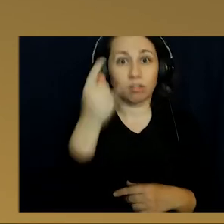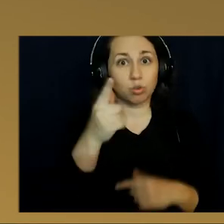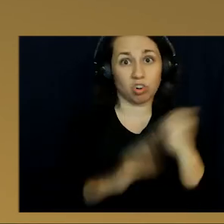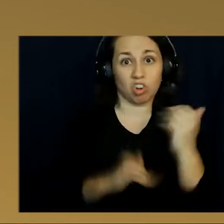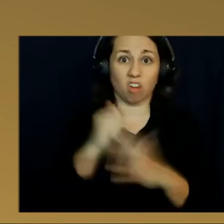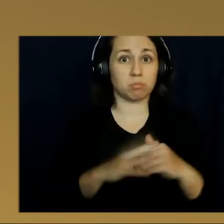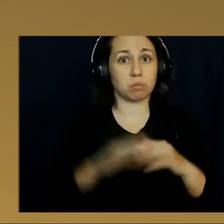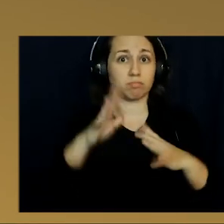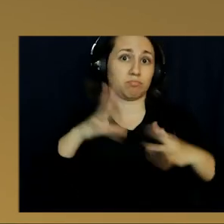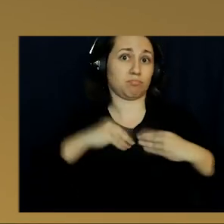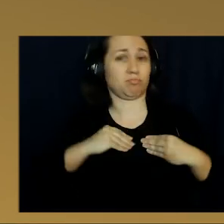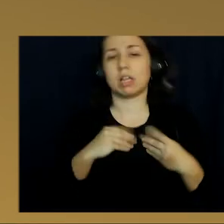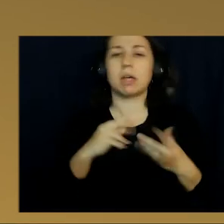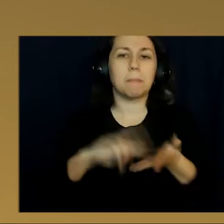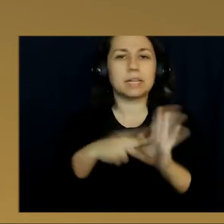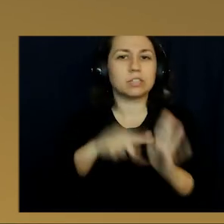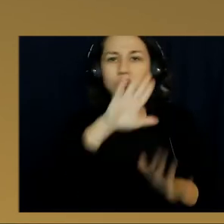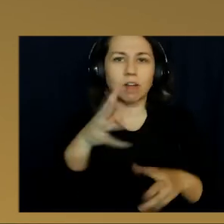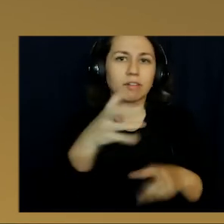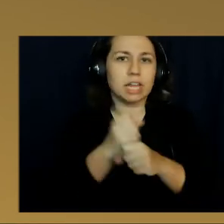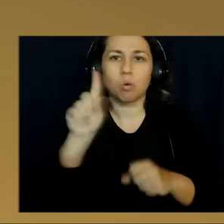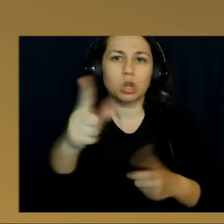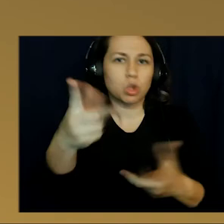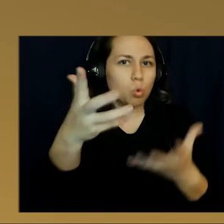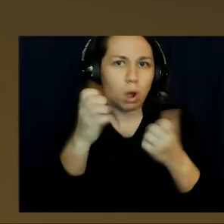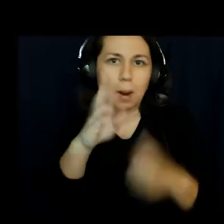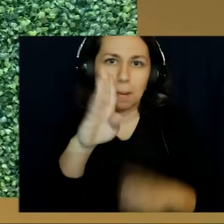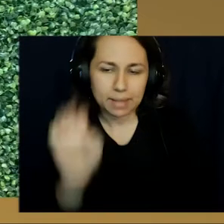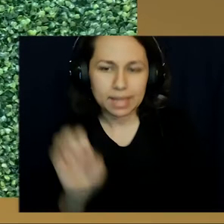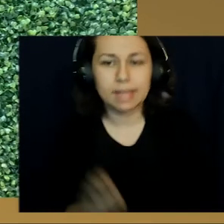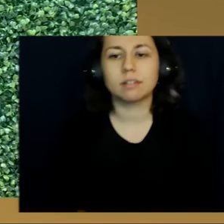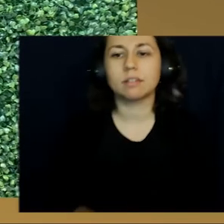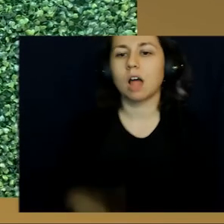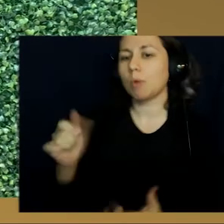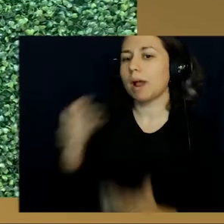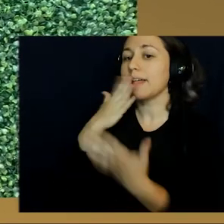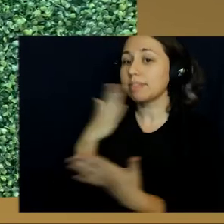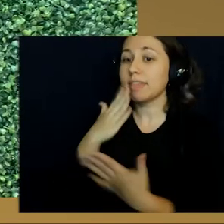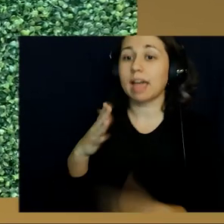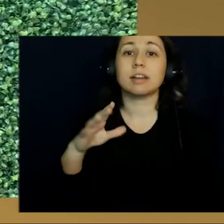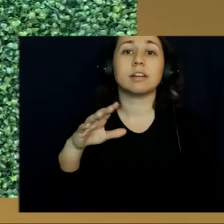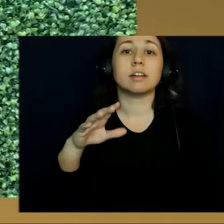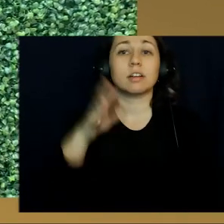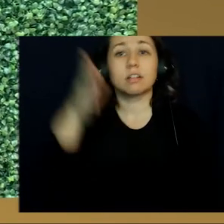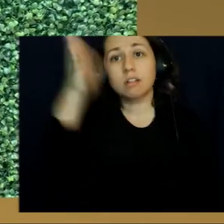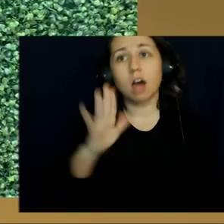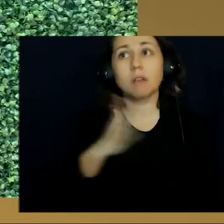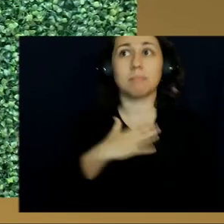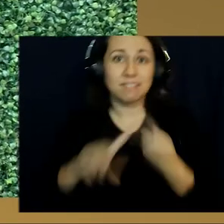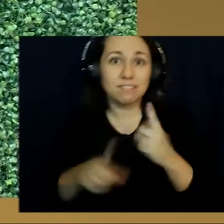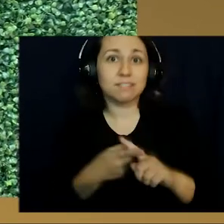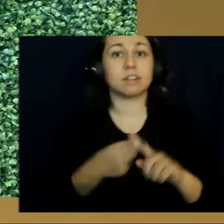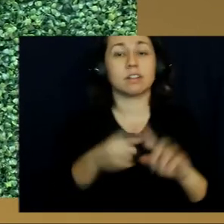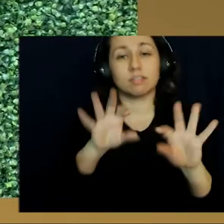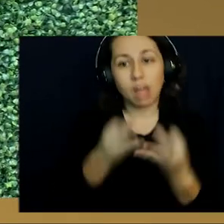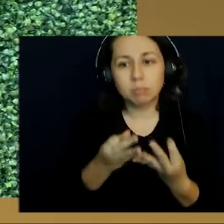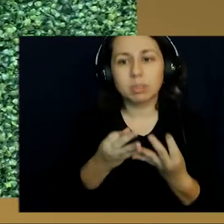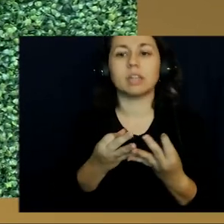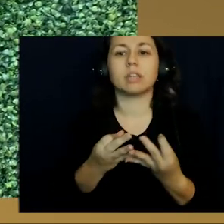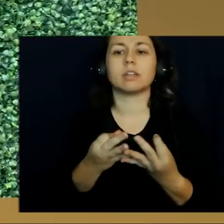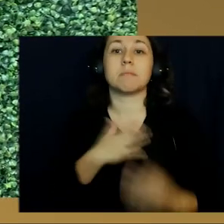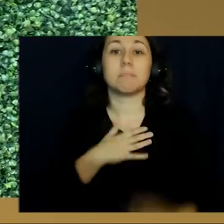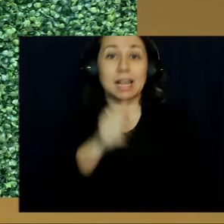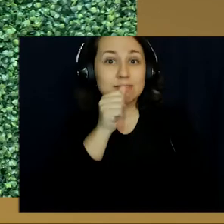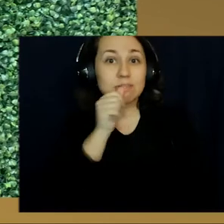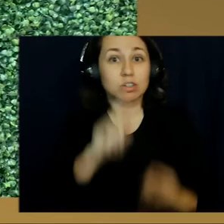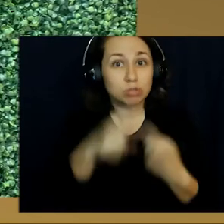porque si estás bien donde estás, nunca vas a llegar a donde quieres llegar. Hola, me llamo Savannah Pola. Quiero agradecer a Dios, mi familia y amigos.